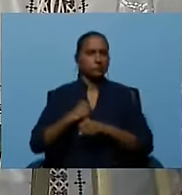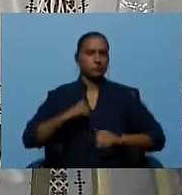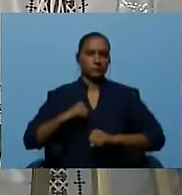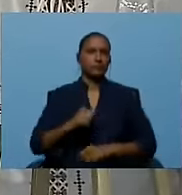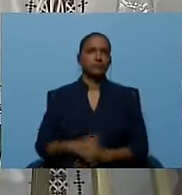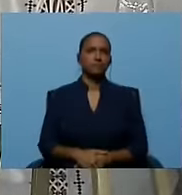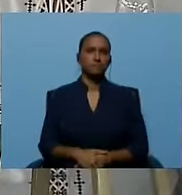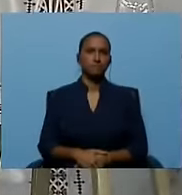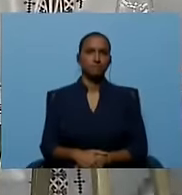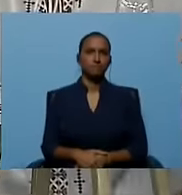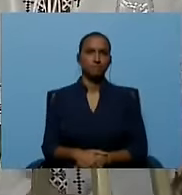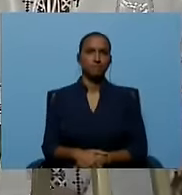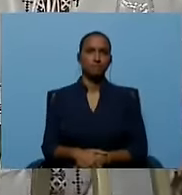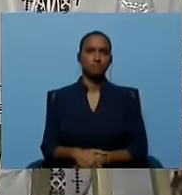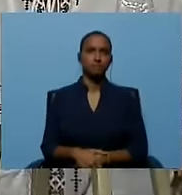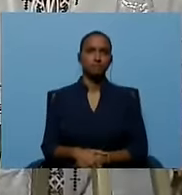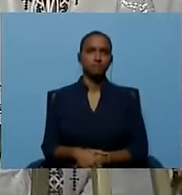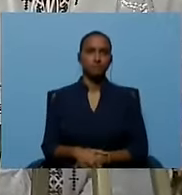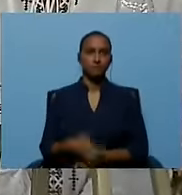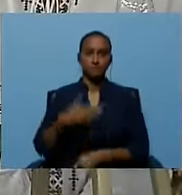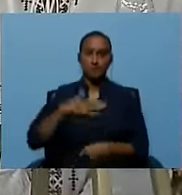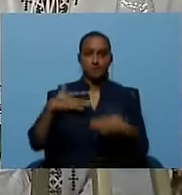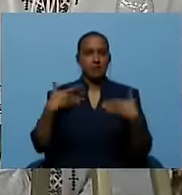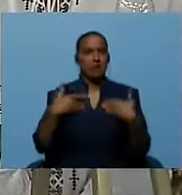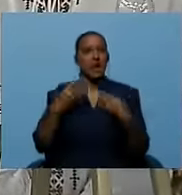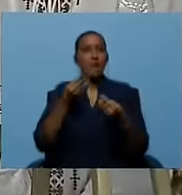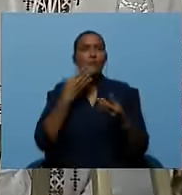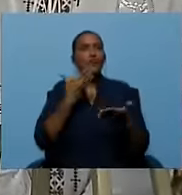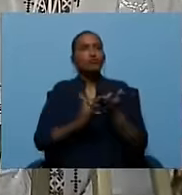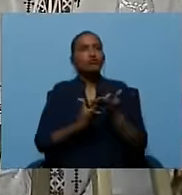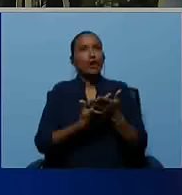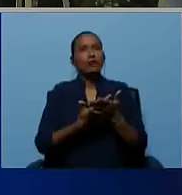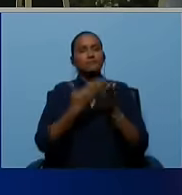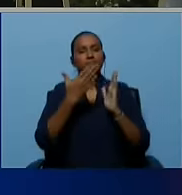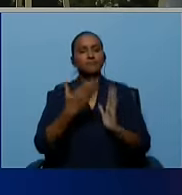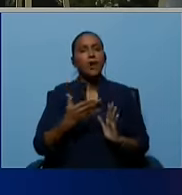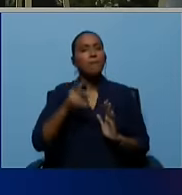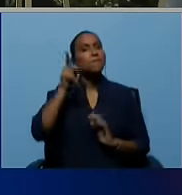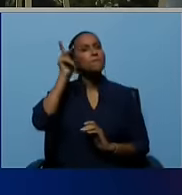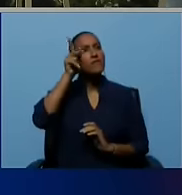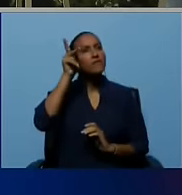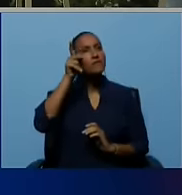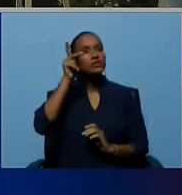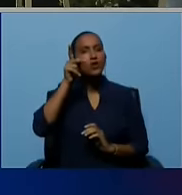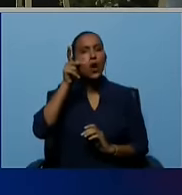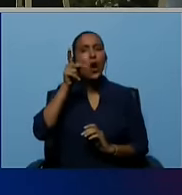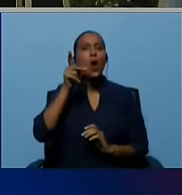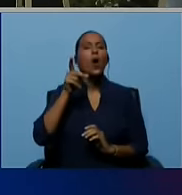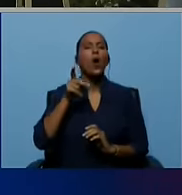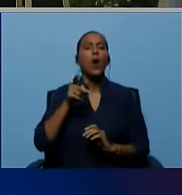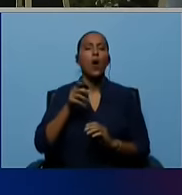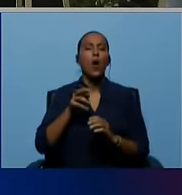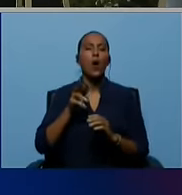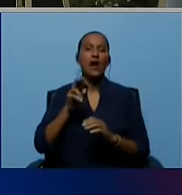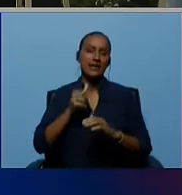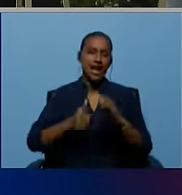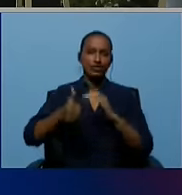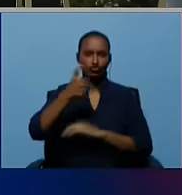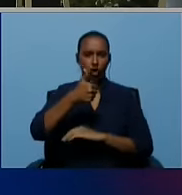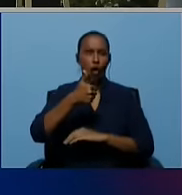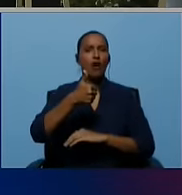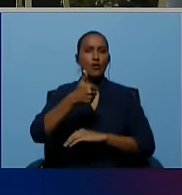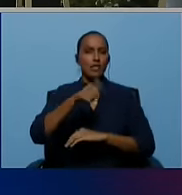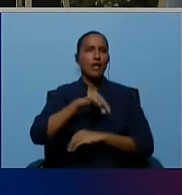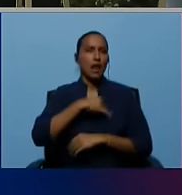saludar al doctor, al profesor Víctor Rago, rector de la Casa que Vence las Sombras,